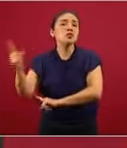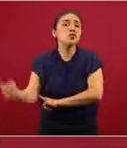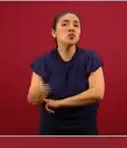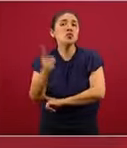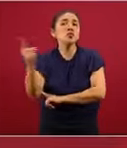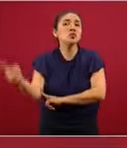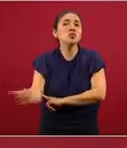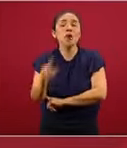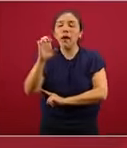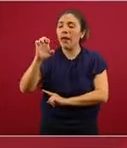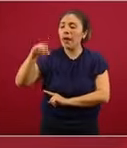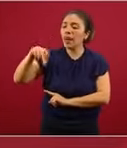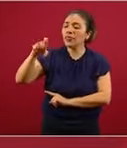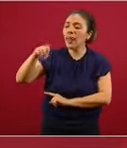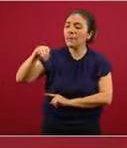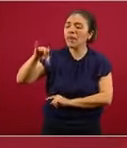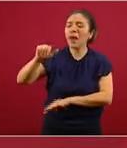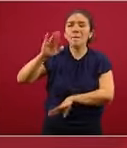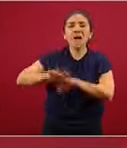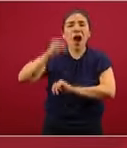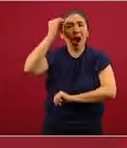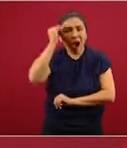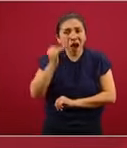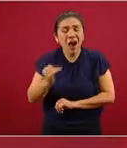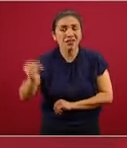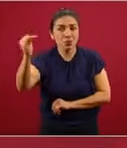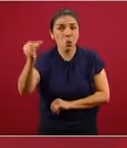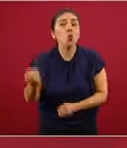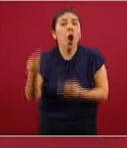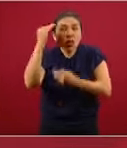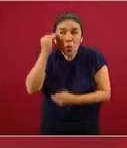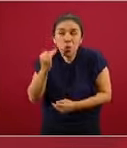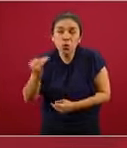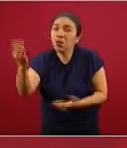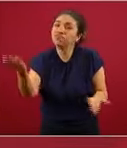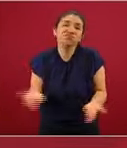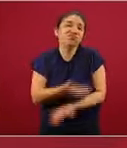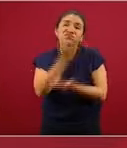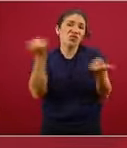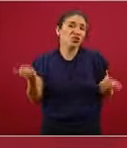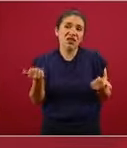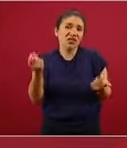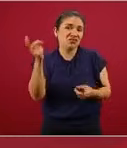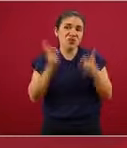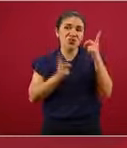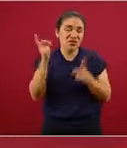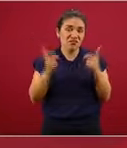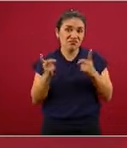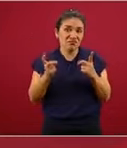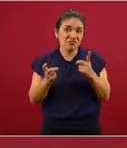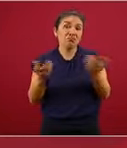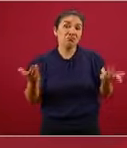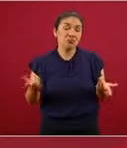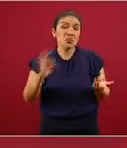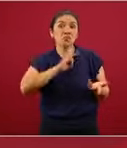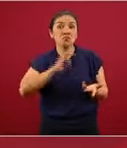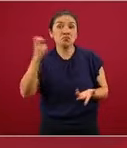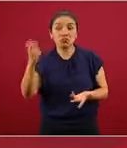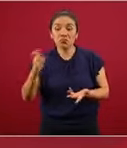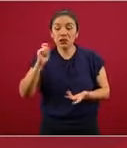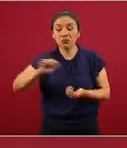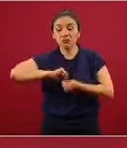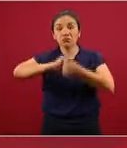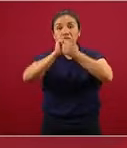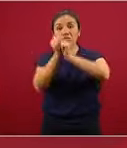endémicas por un periodo largo. ¿Qué tan largo? No se puede saber. Y un escenario es que se convierta en un